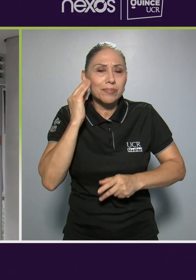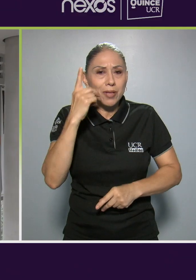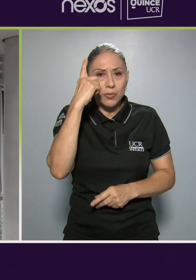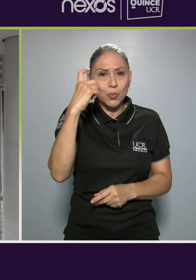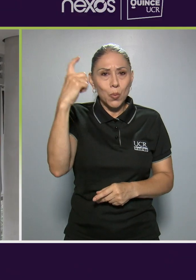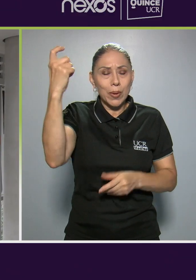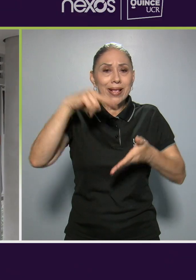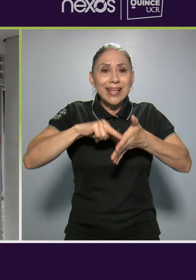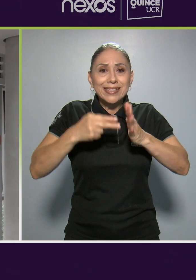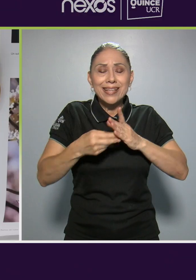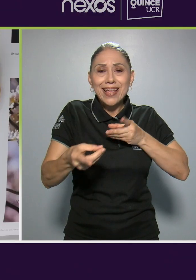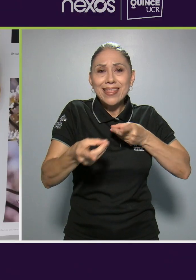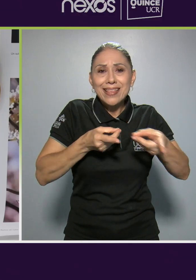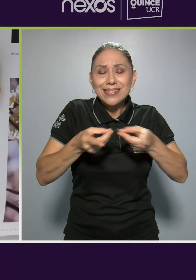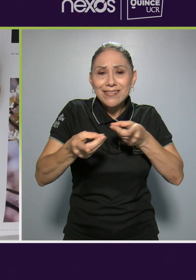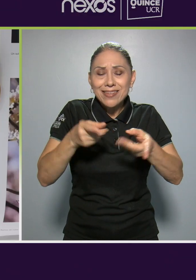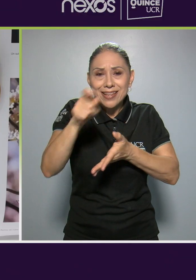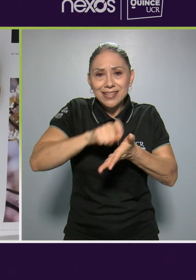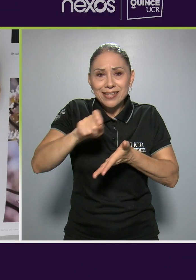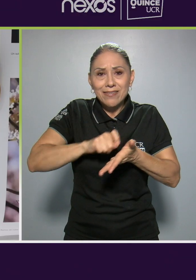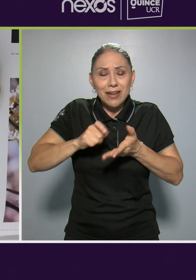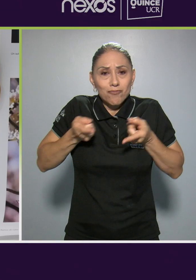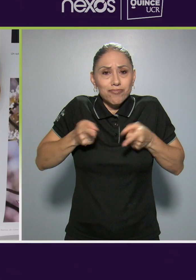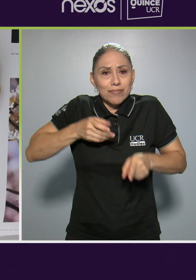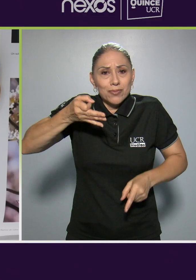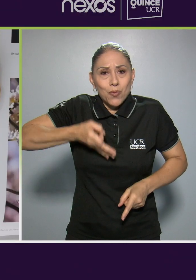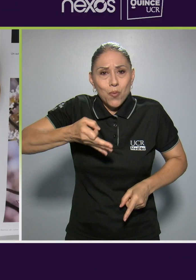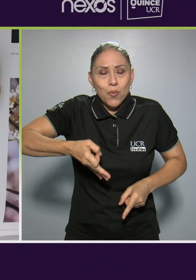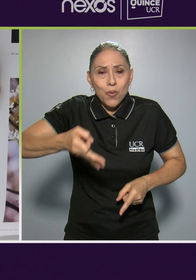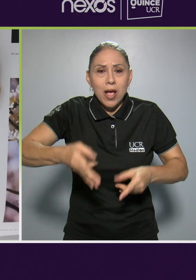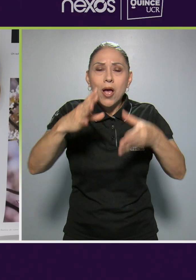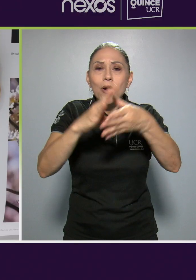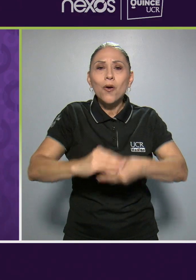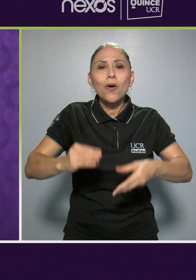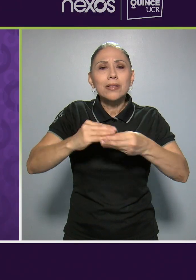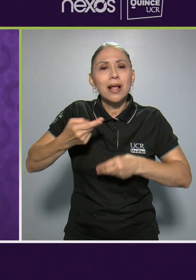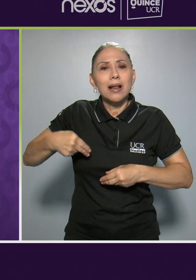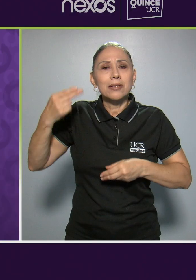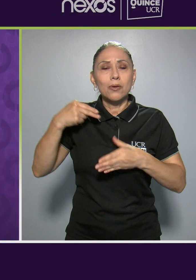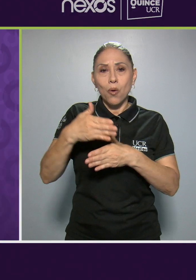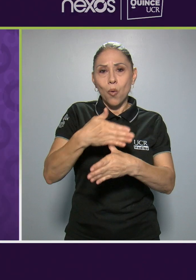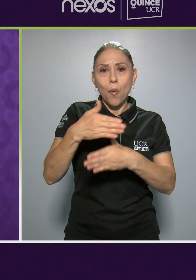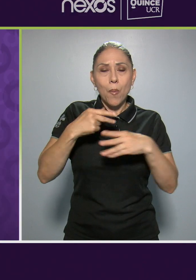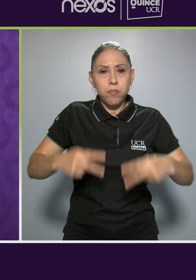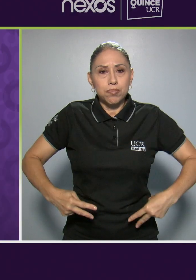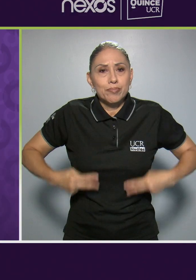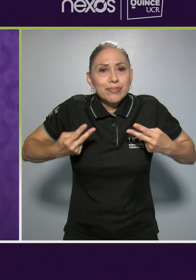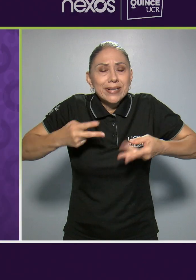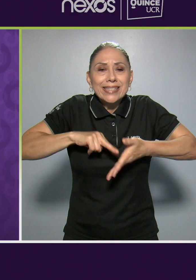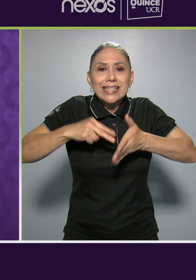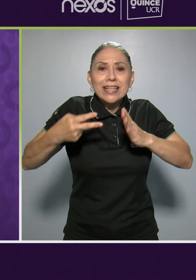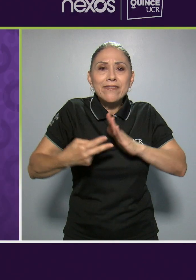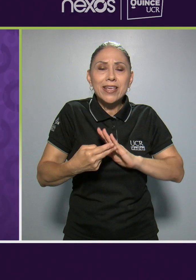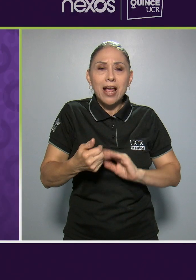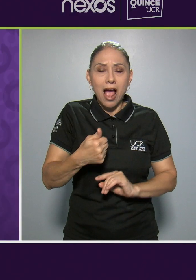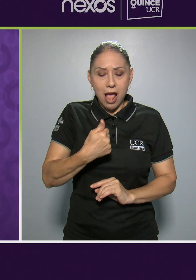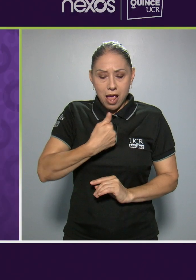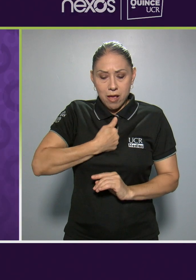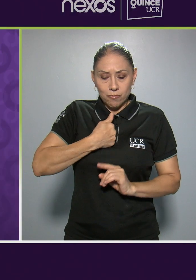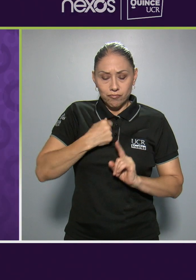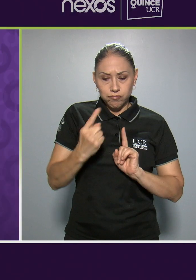Es describir y escribir lo cotidiano, contar la historia y compartir la vida. Es encontrarte y